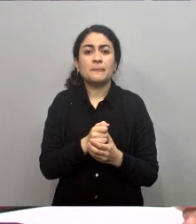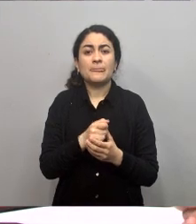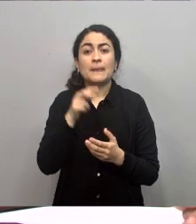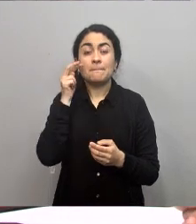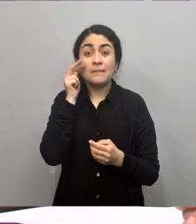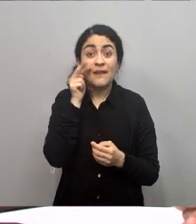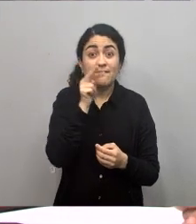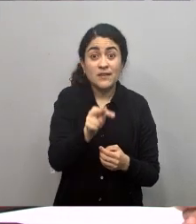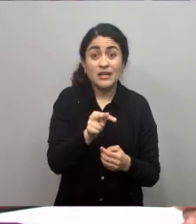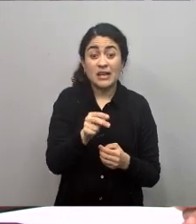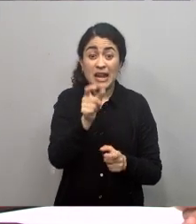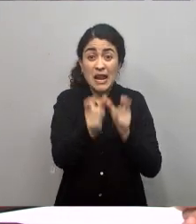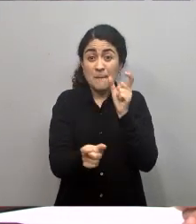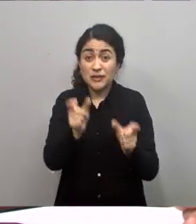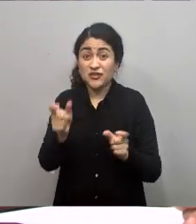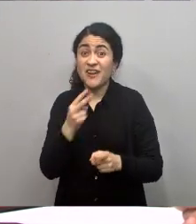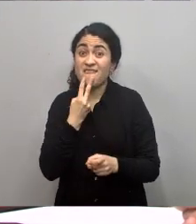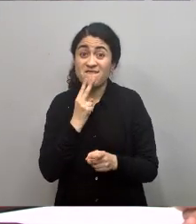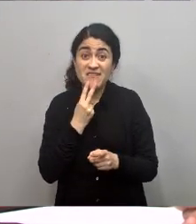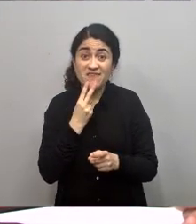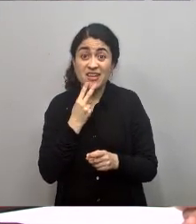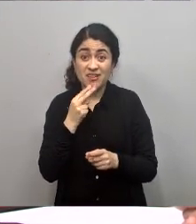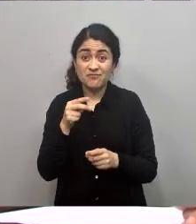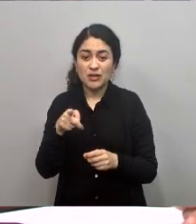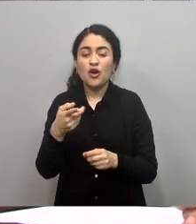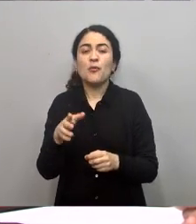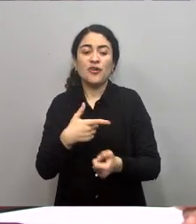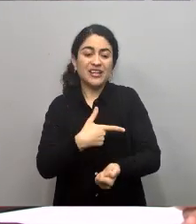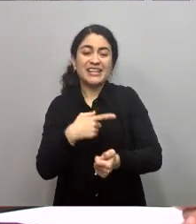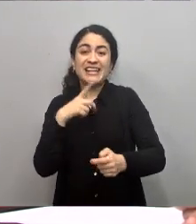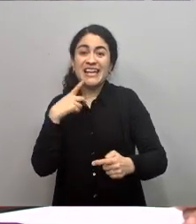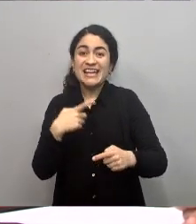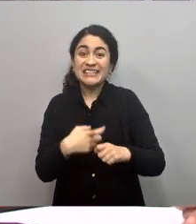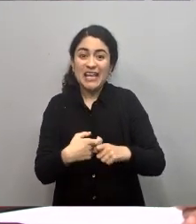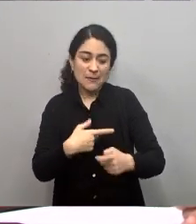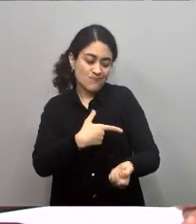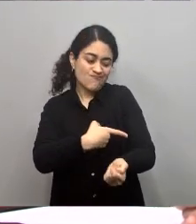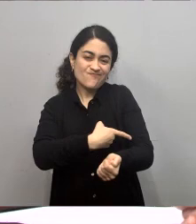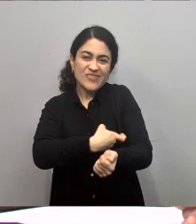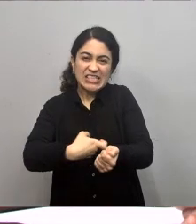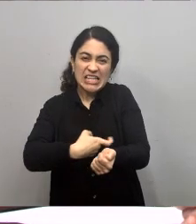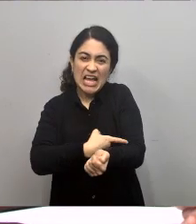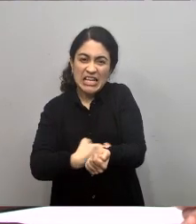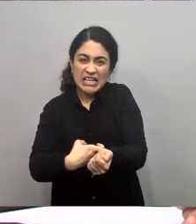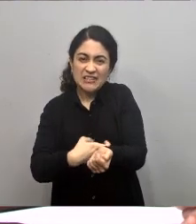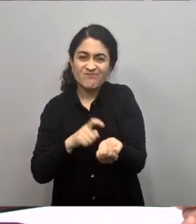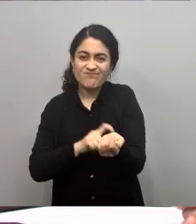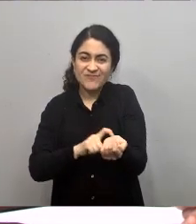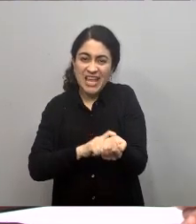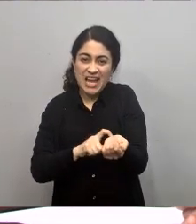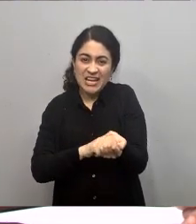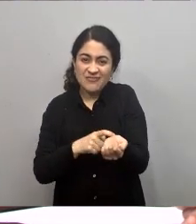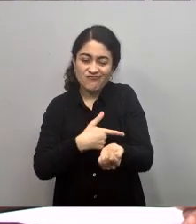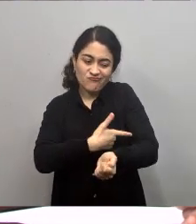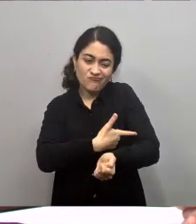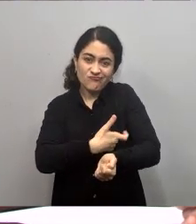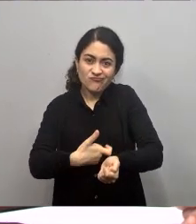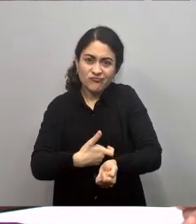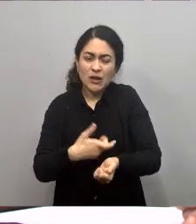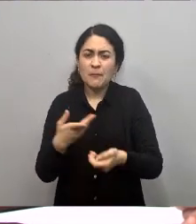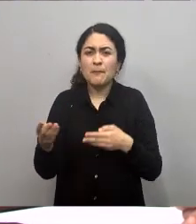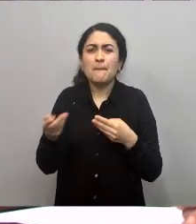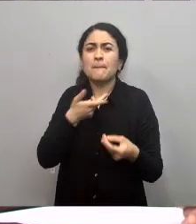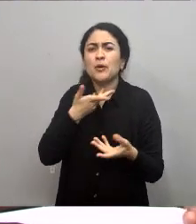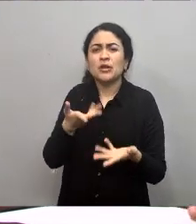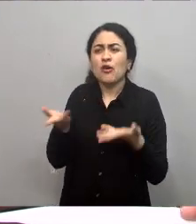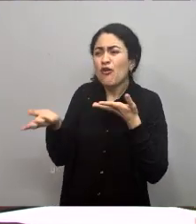las personas del sector en el sentido de pruebas de sangre. Porque mira, resulta ridículo que con